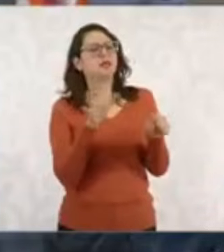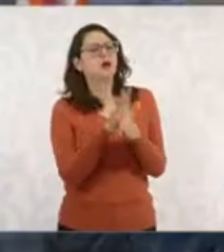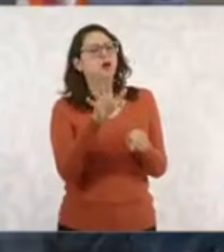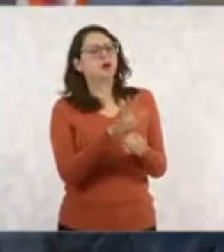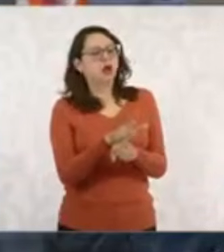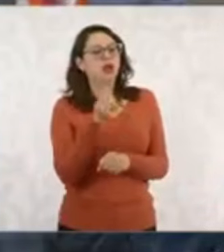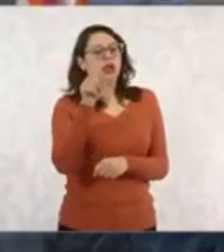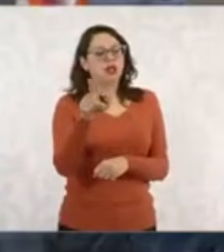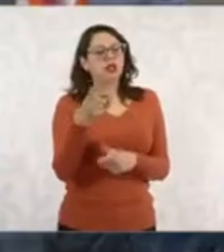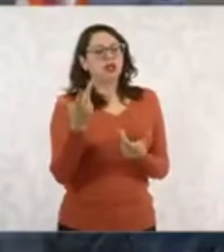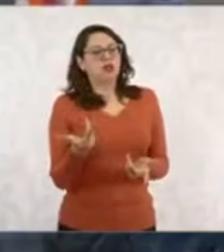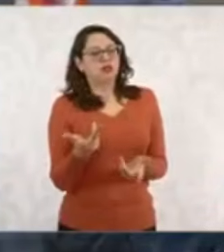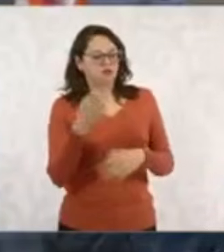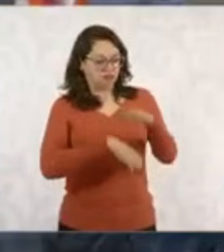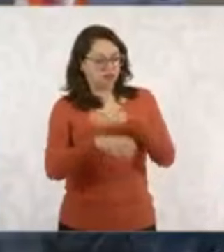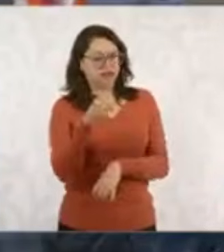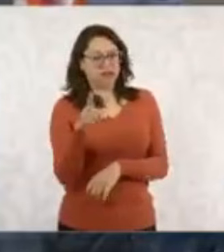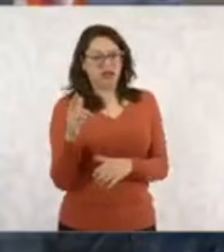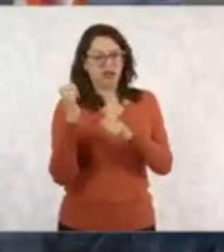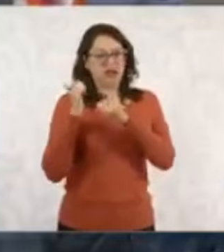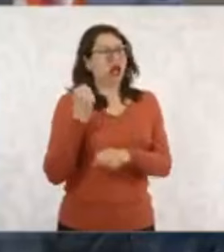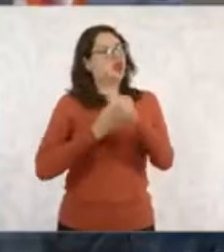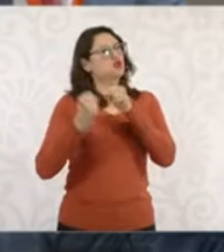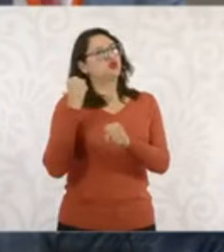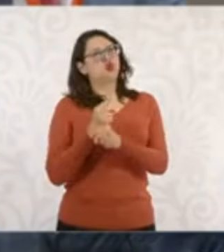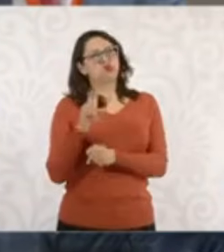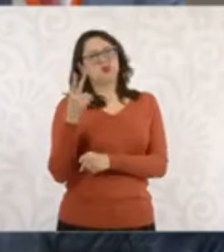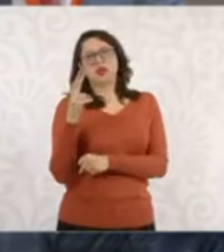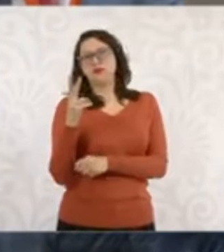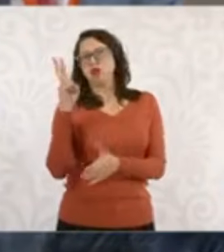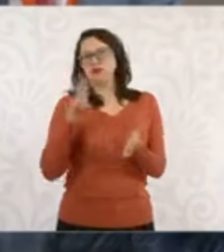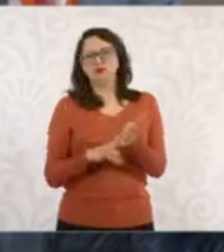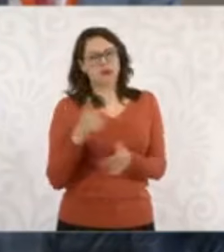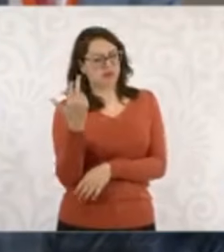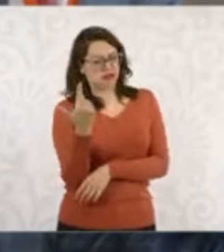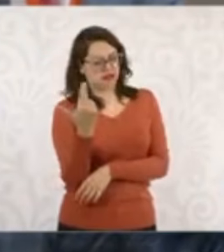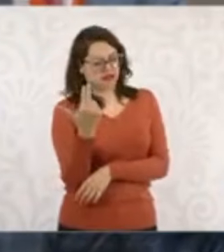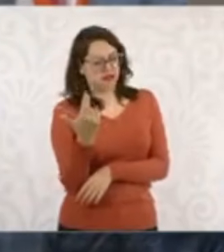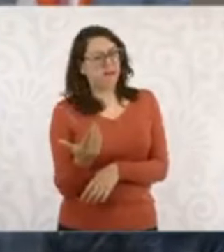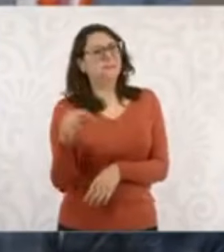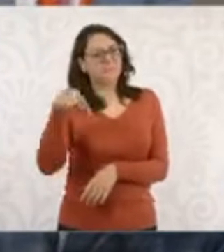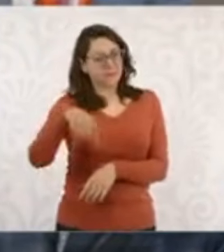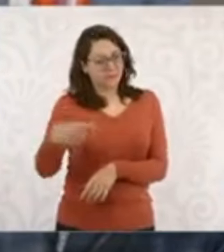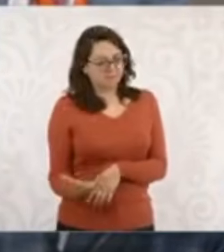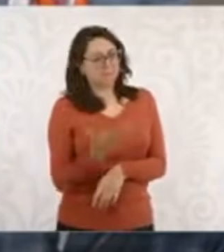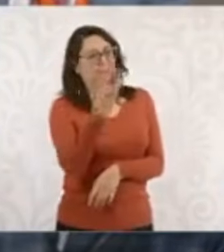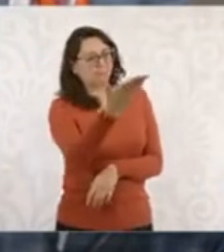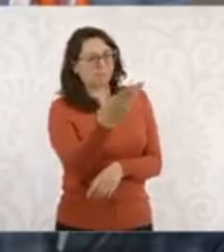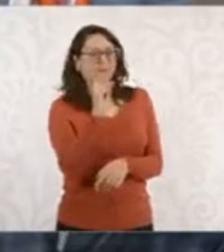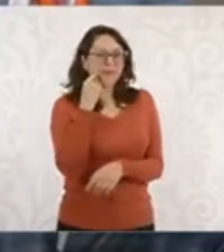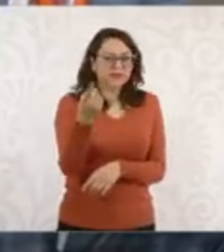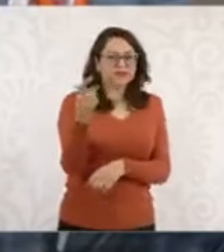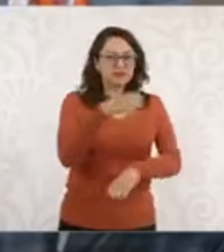y la autoridad del Estado. Eso fue en noviembre de 2025. Aquí mismo usted instruyó mediar en